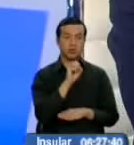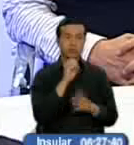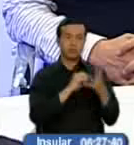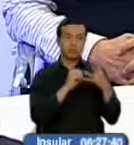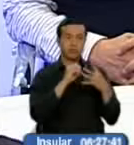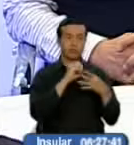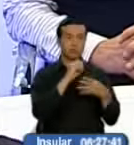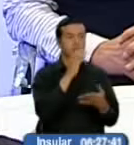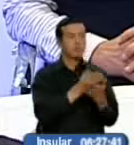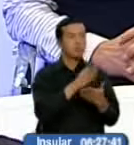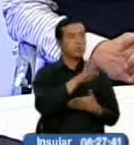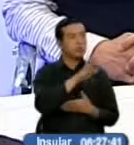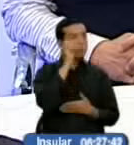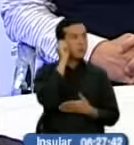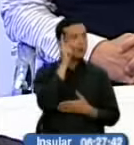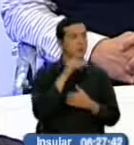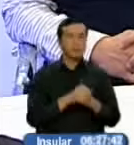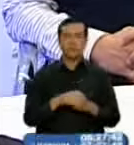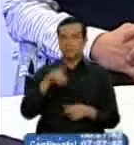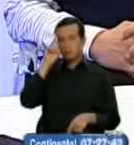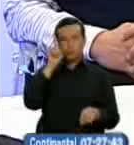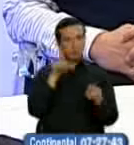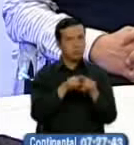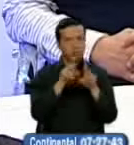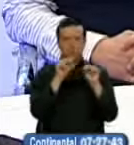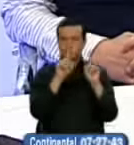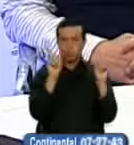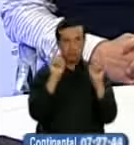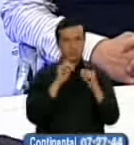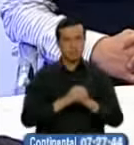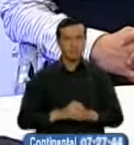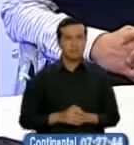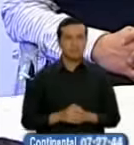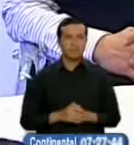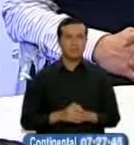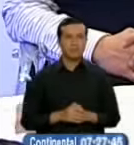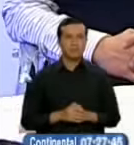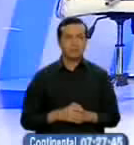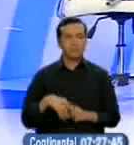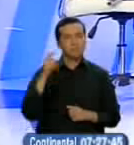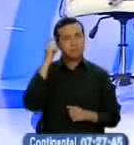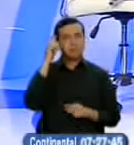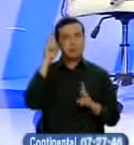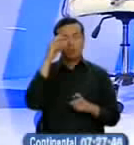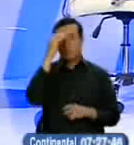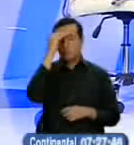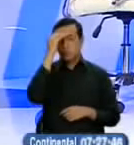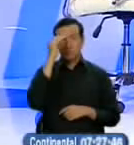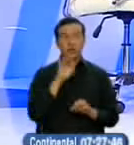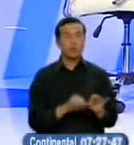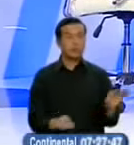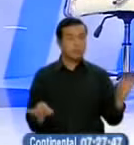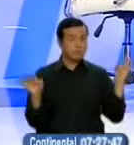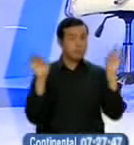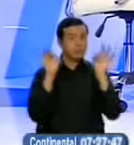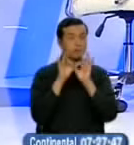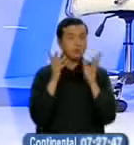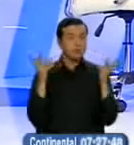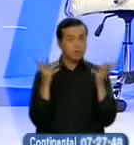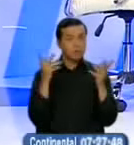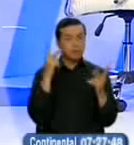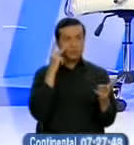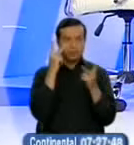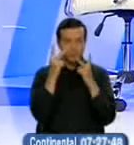CNESID. ¿Cuál es tu posición? Estoy en desacuerdo con eso. Me parece que el tema educativo es bien importante, pero si uno